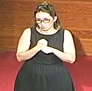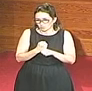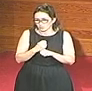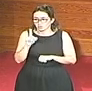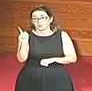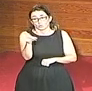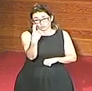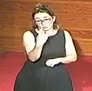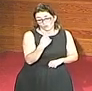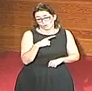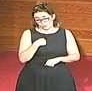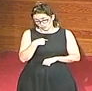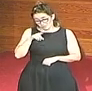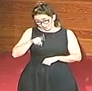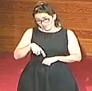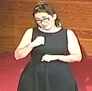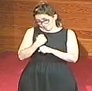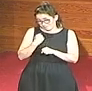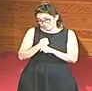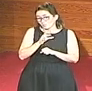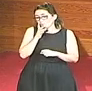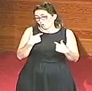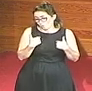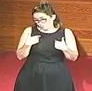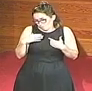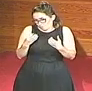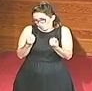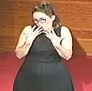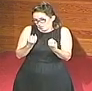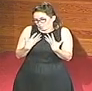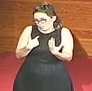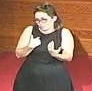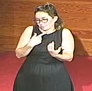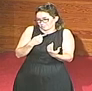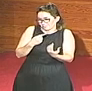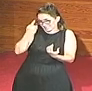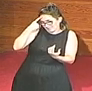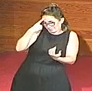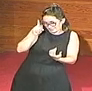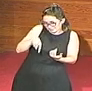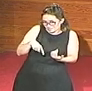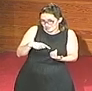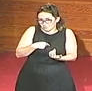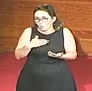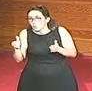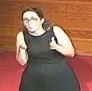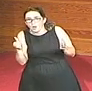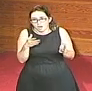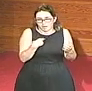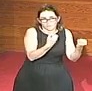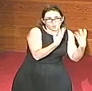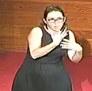vuestro y mío, en el sentido de que yo también soy usuaria de información, para saber dónde ir y no comerme pescado podrido,